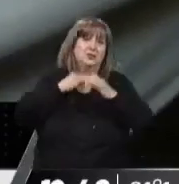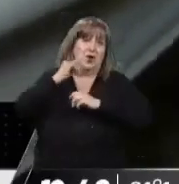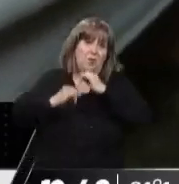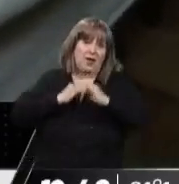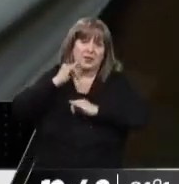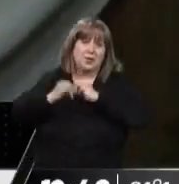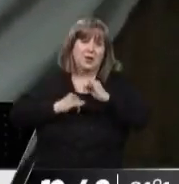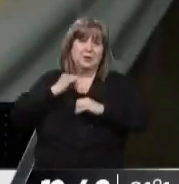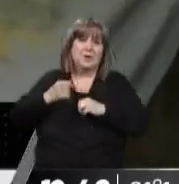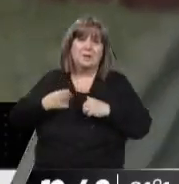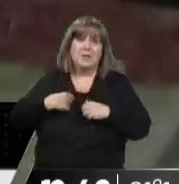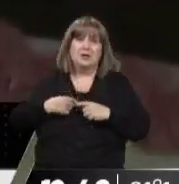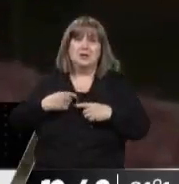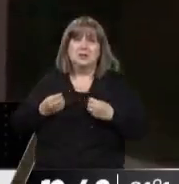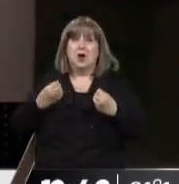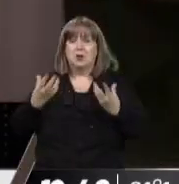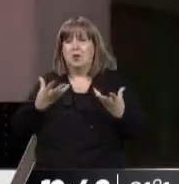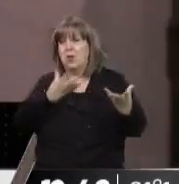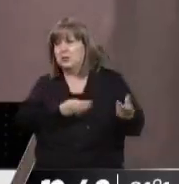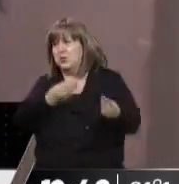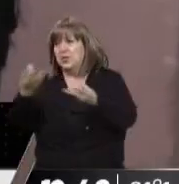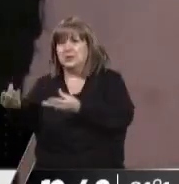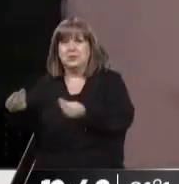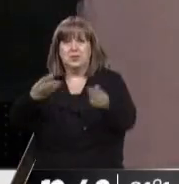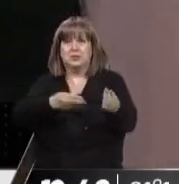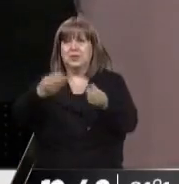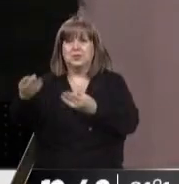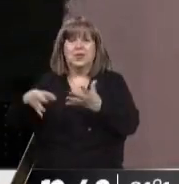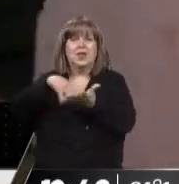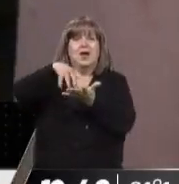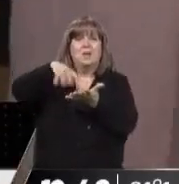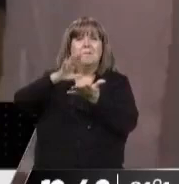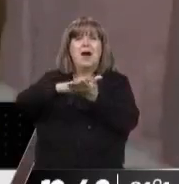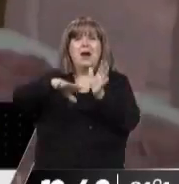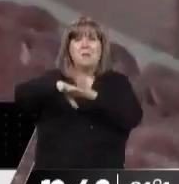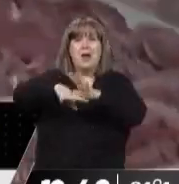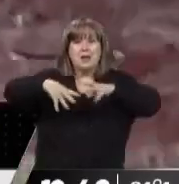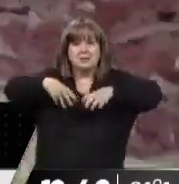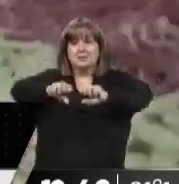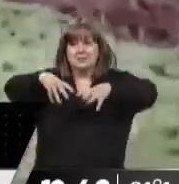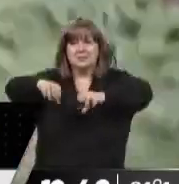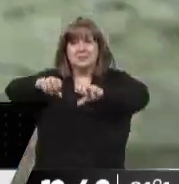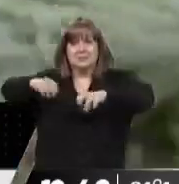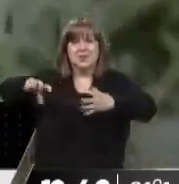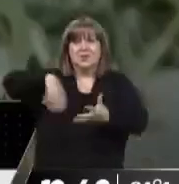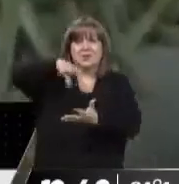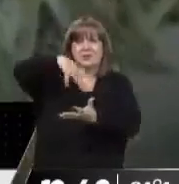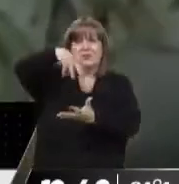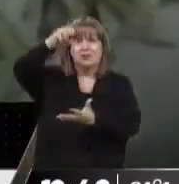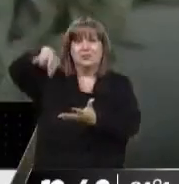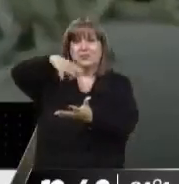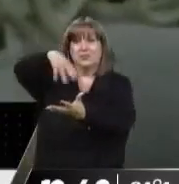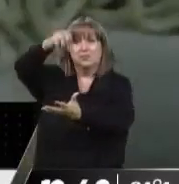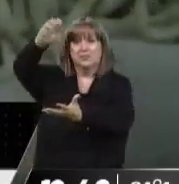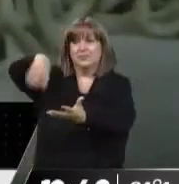Beni y a mí me conmueve también la ayuda de ellos, sobre todo, porque fue una idea de Gaby y de todo el